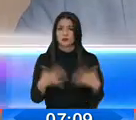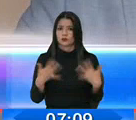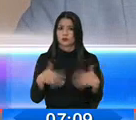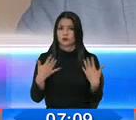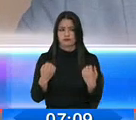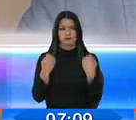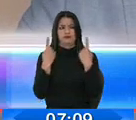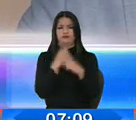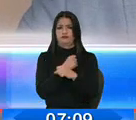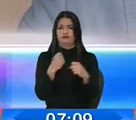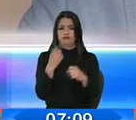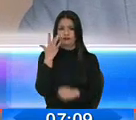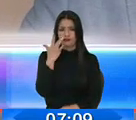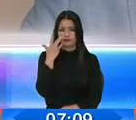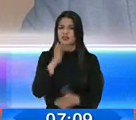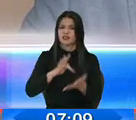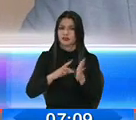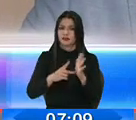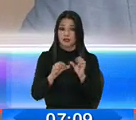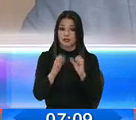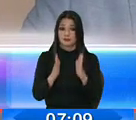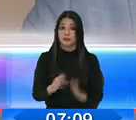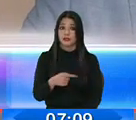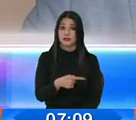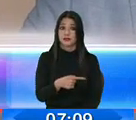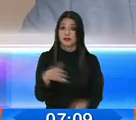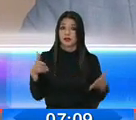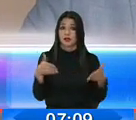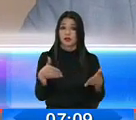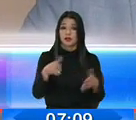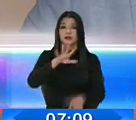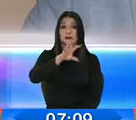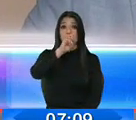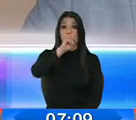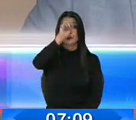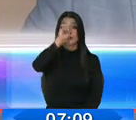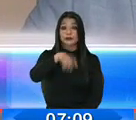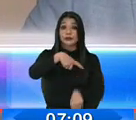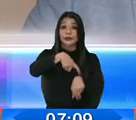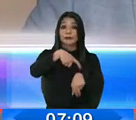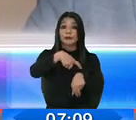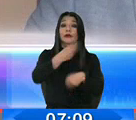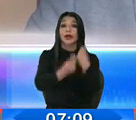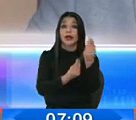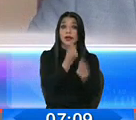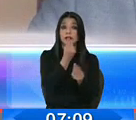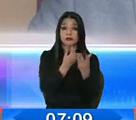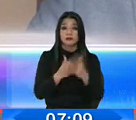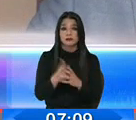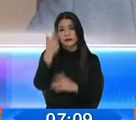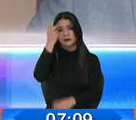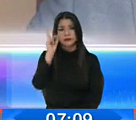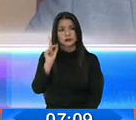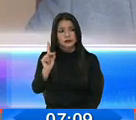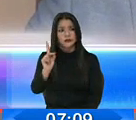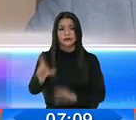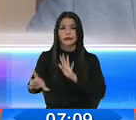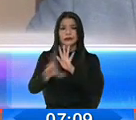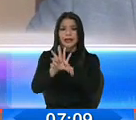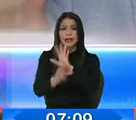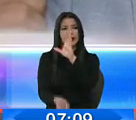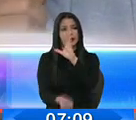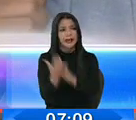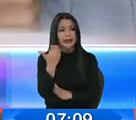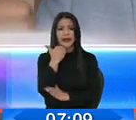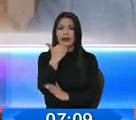atención, porque implica que los asambleístas están dedicando el 50% del tiempo no a tomar una decisión, tal vez